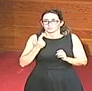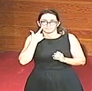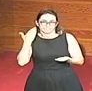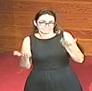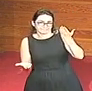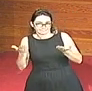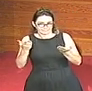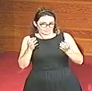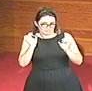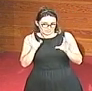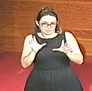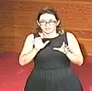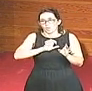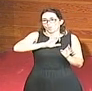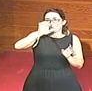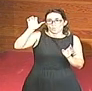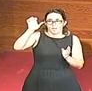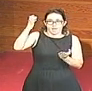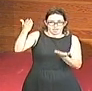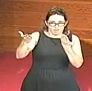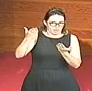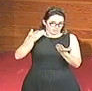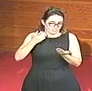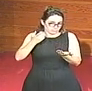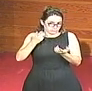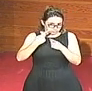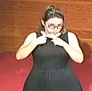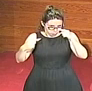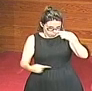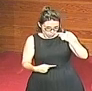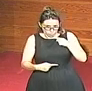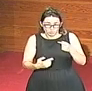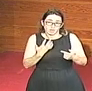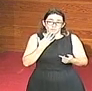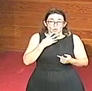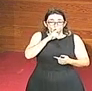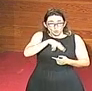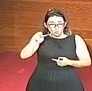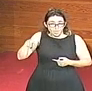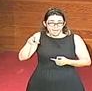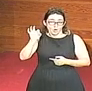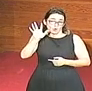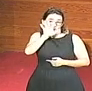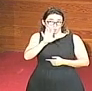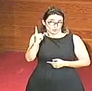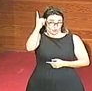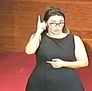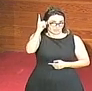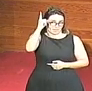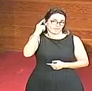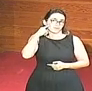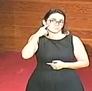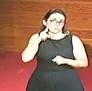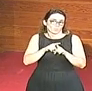y otros países de la Unión Europea. Entonces, claro, Noruega o los países nórdicos nos suben la media,